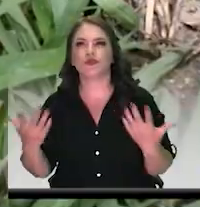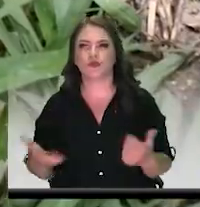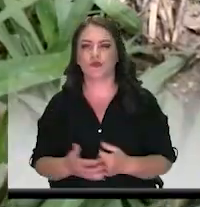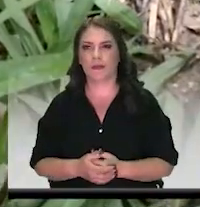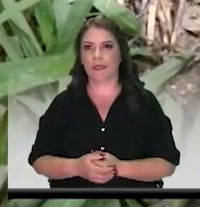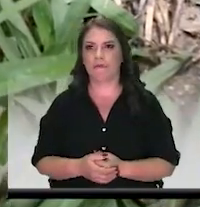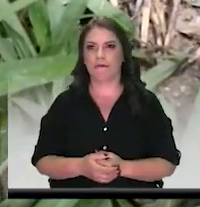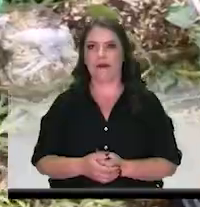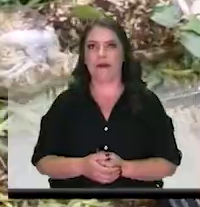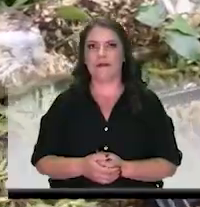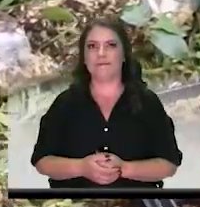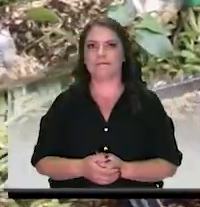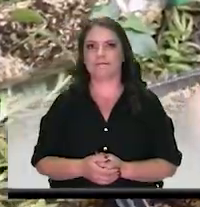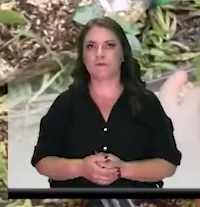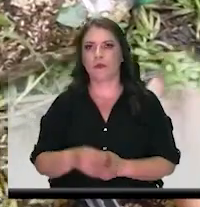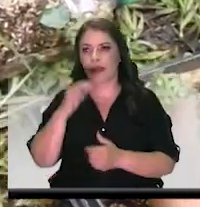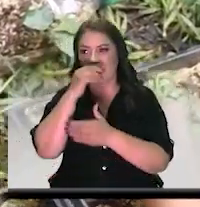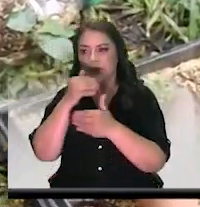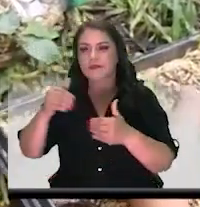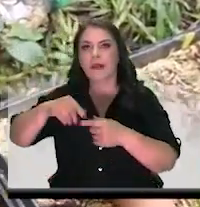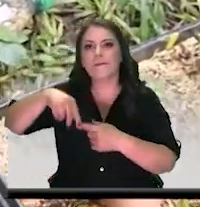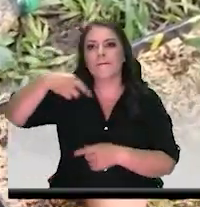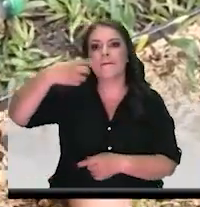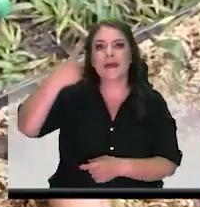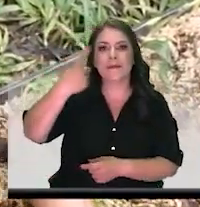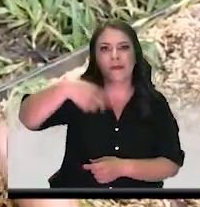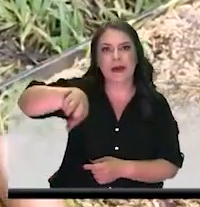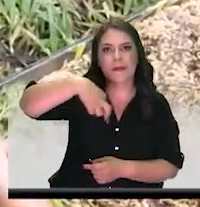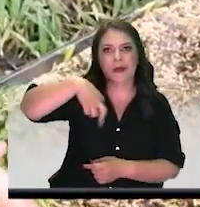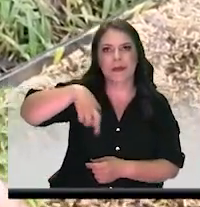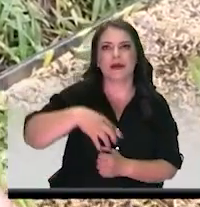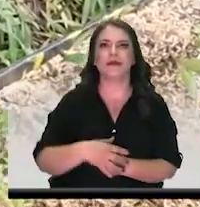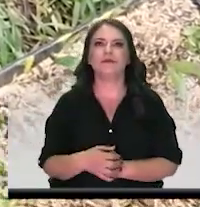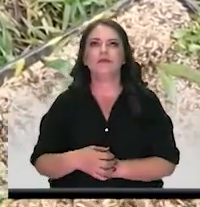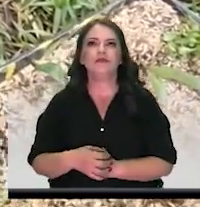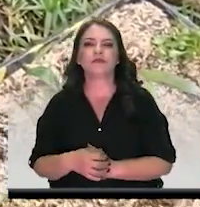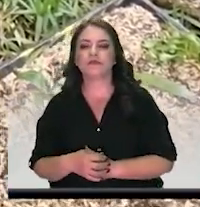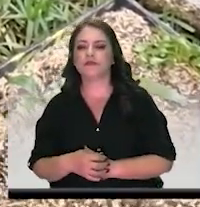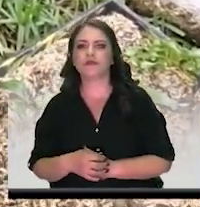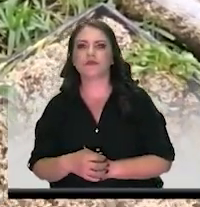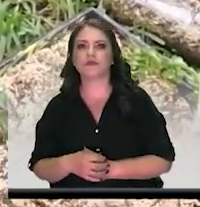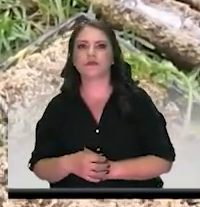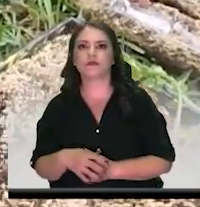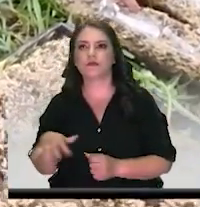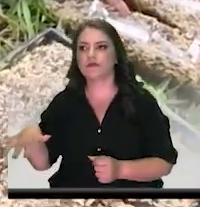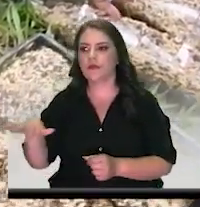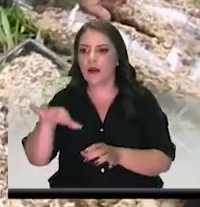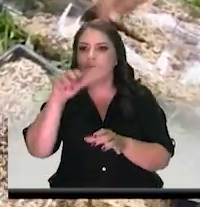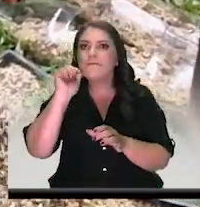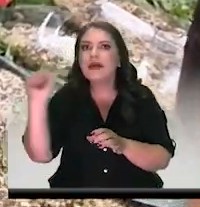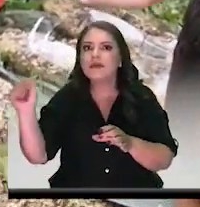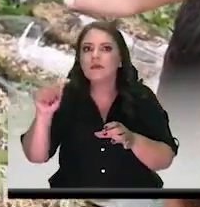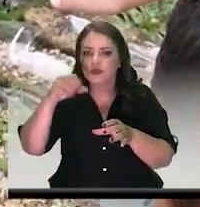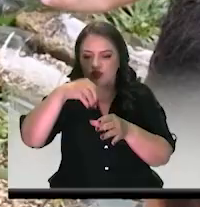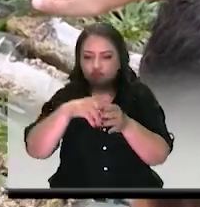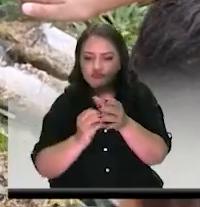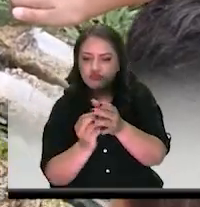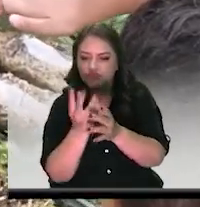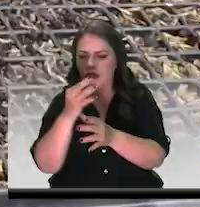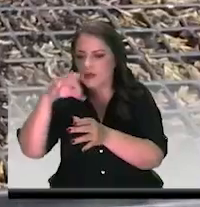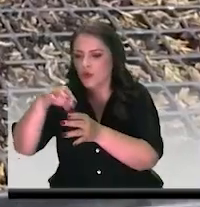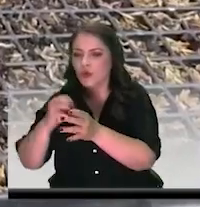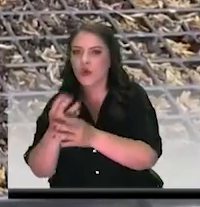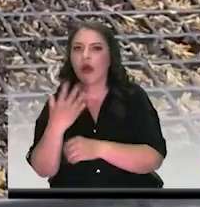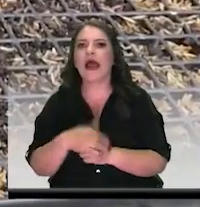manera en la que los niños de primaria empezaron a hacer las huertas, a sembrar los cultivos. Los niños de sexto y